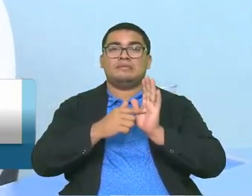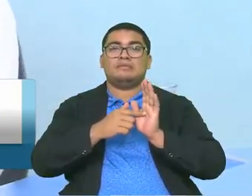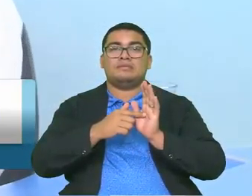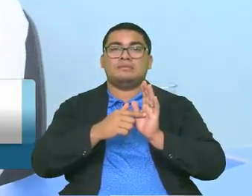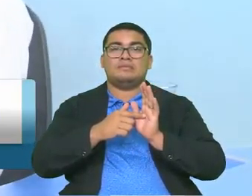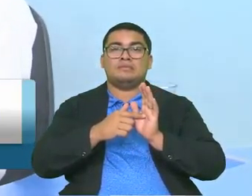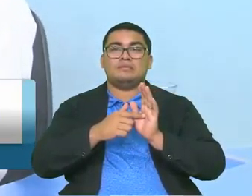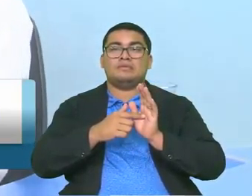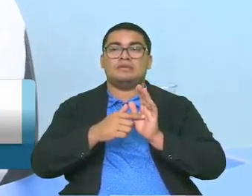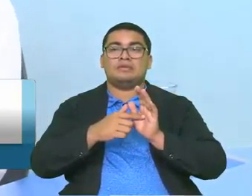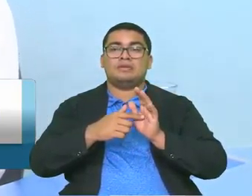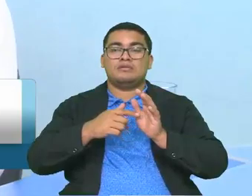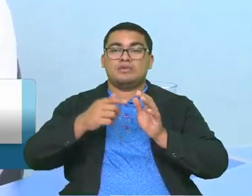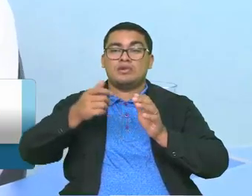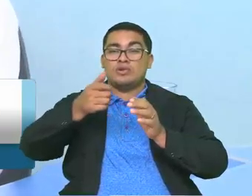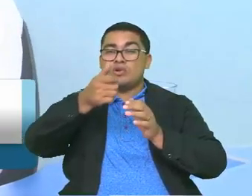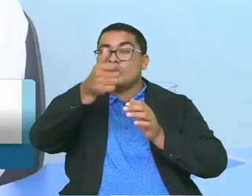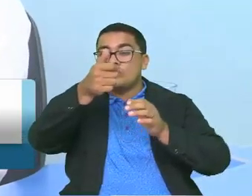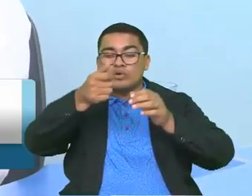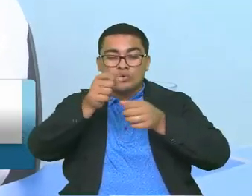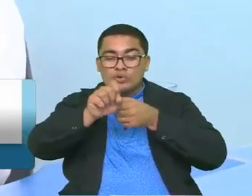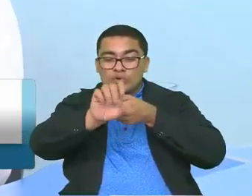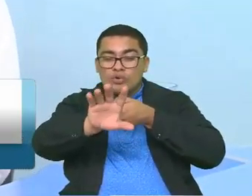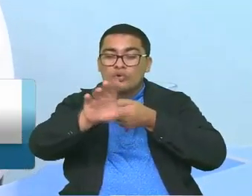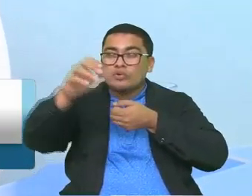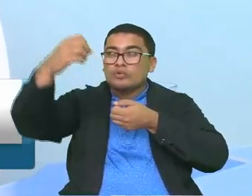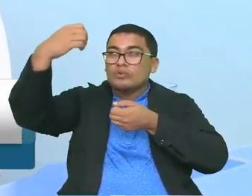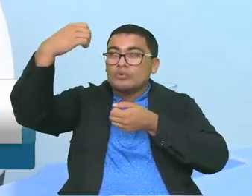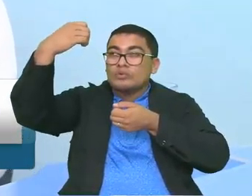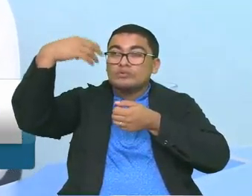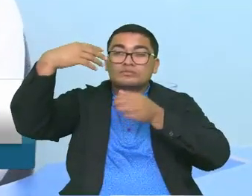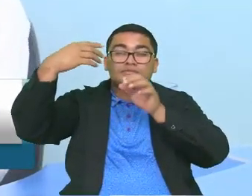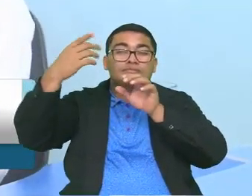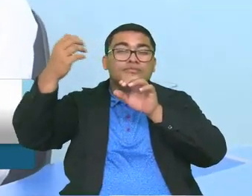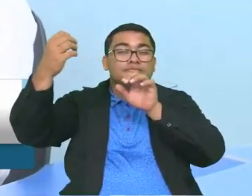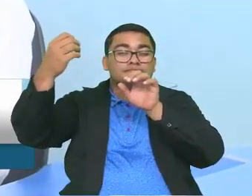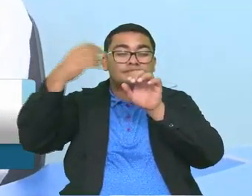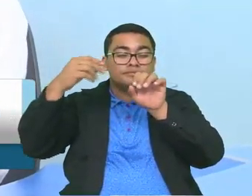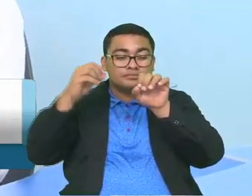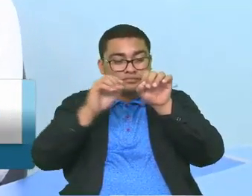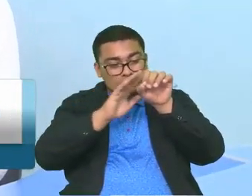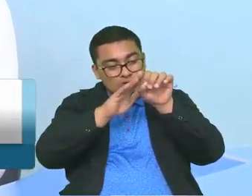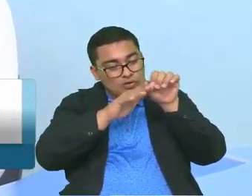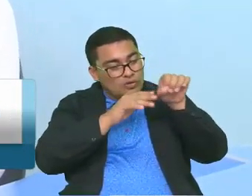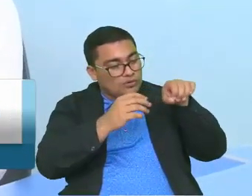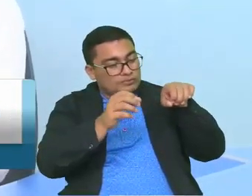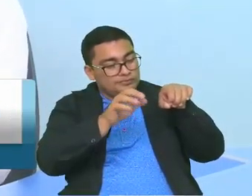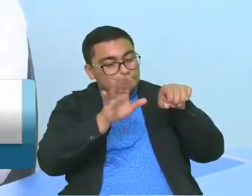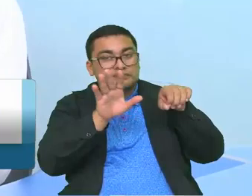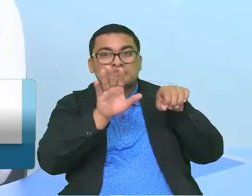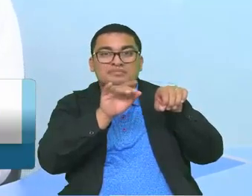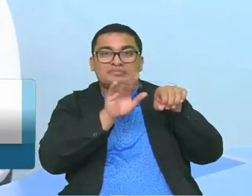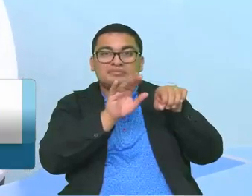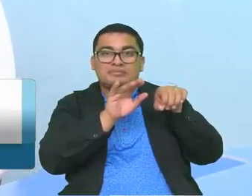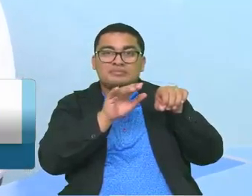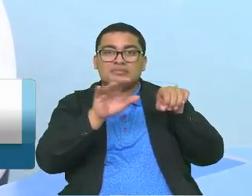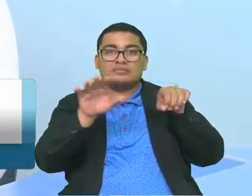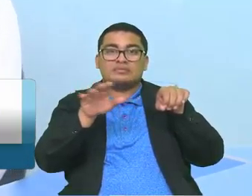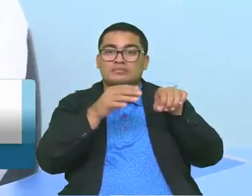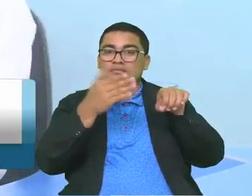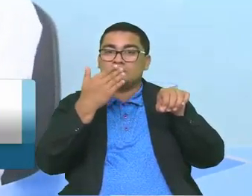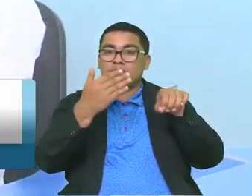La neuritis generalmente se caracterizan por tener, y en este caso las papilitis, se caracterizan por tener un